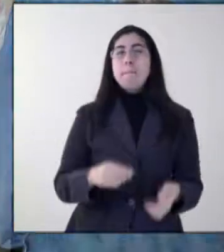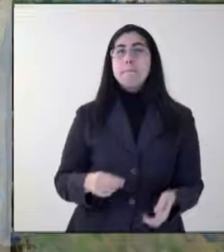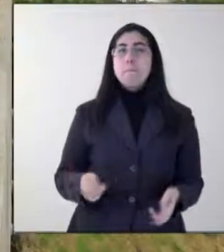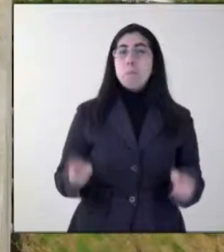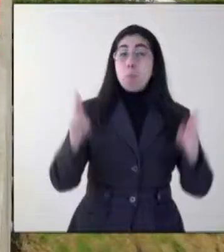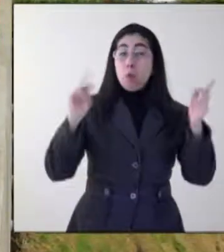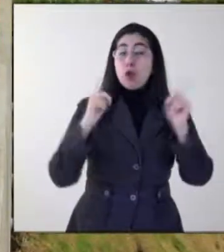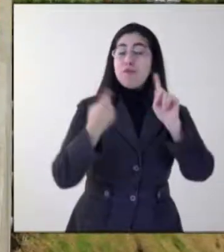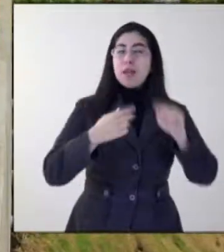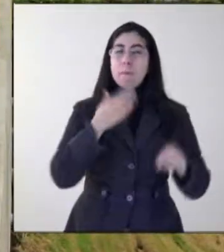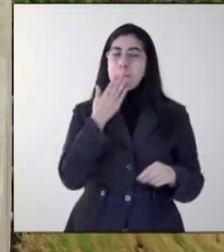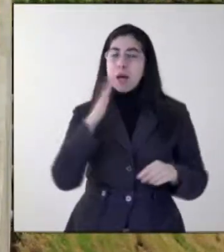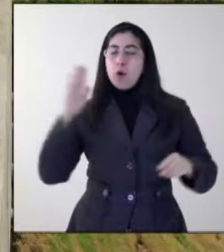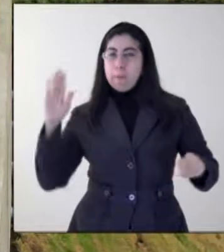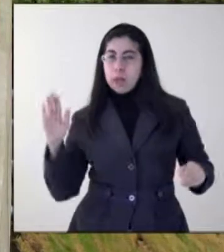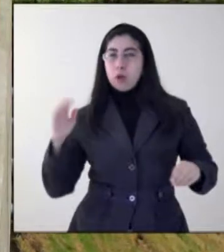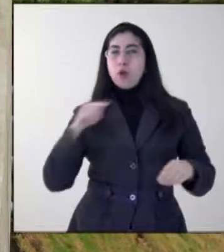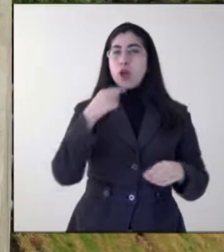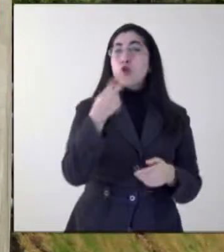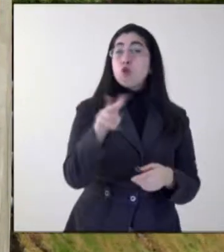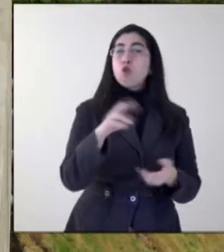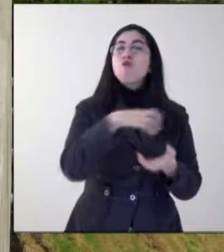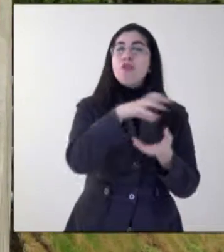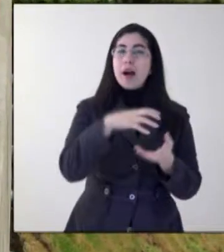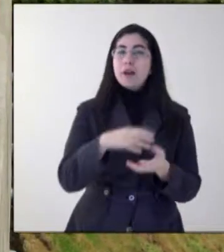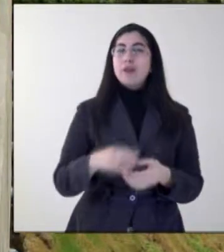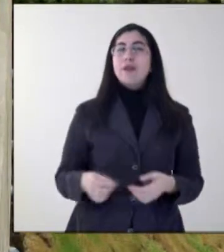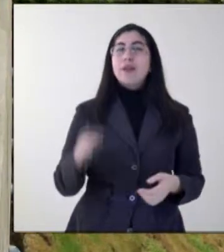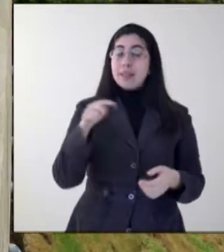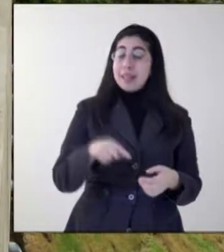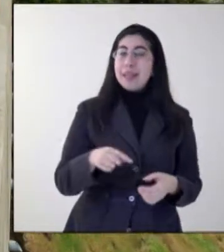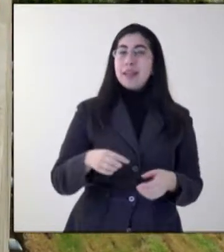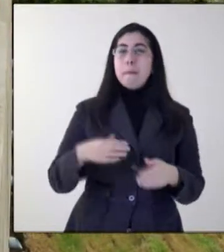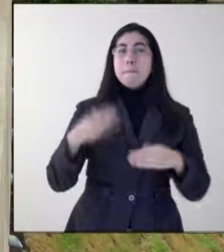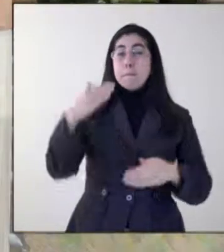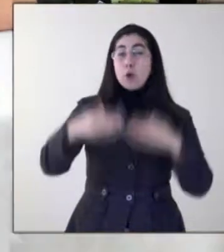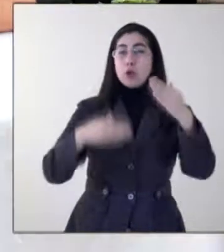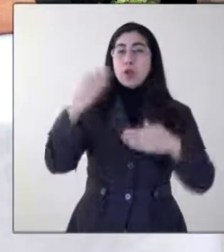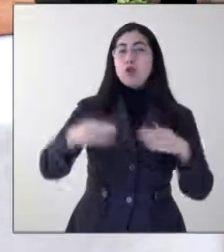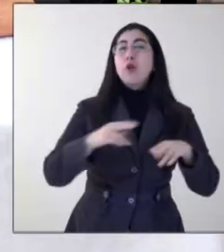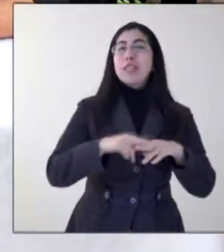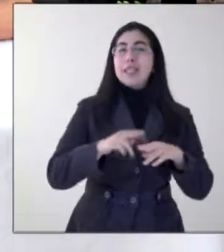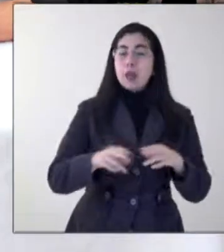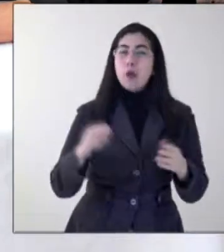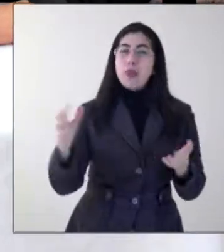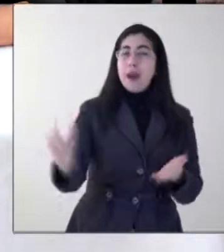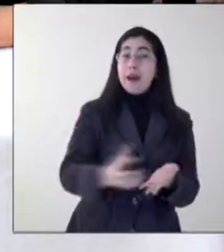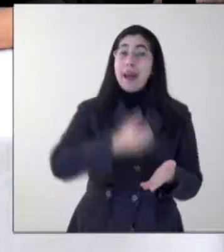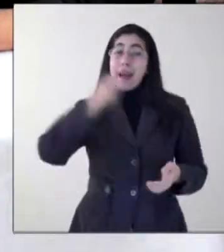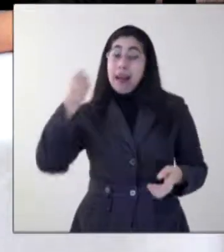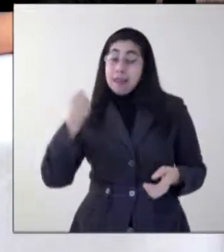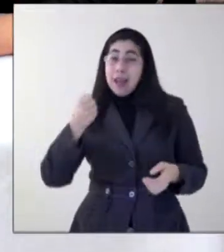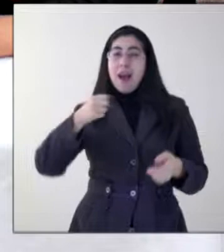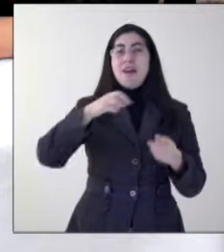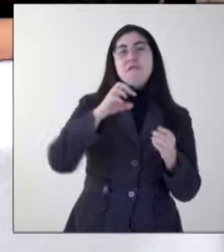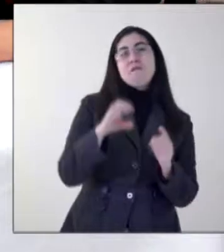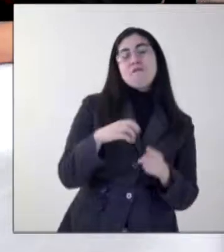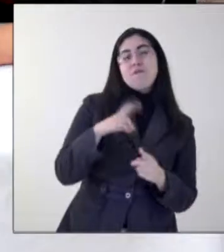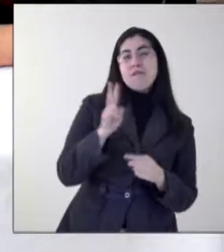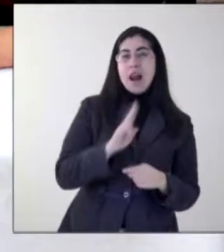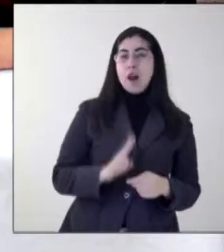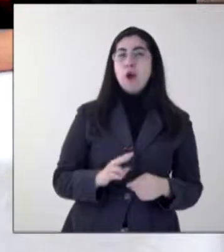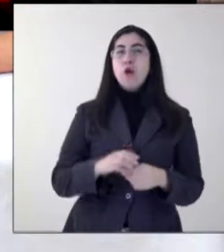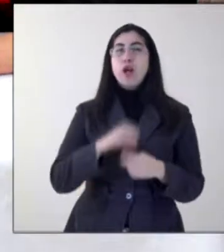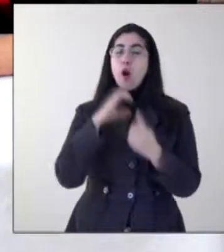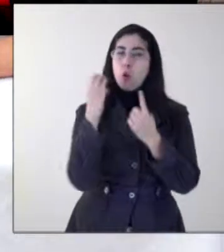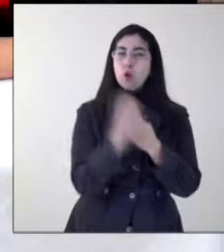de mejoramiento de su barrio y este proceso que han hecho de rescatar el patrimonio, los valores, la identidad y la cultura de Chiloé. Así es